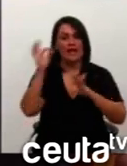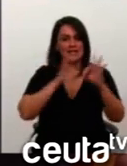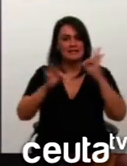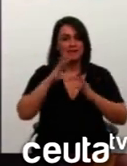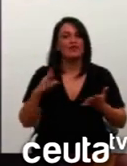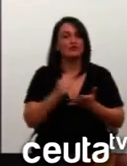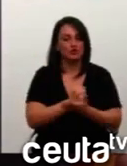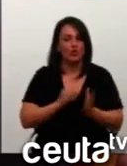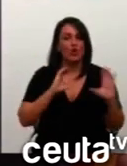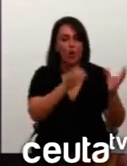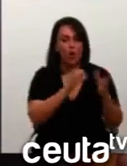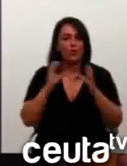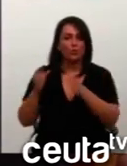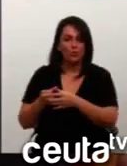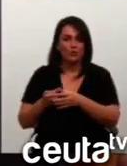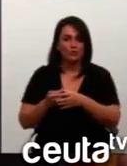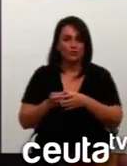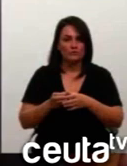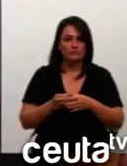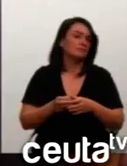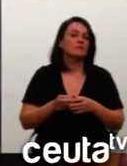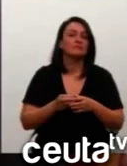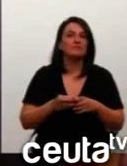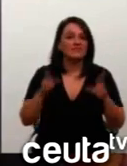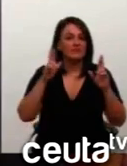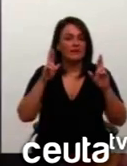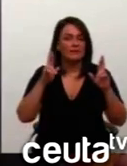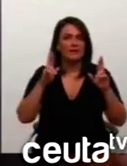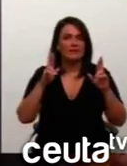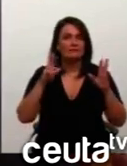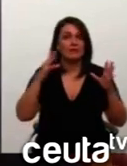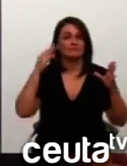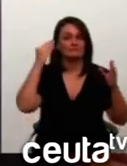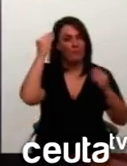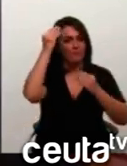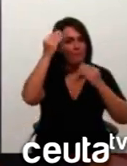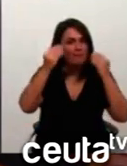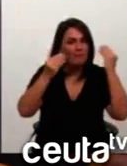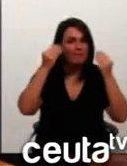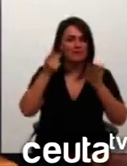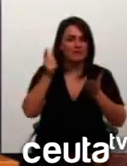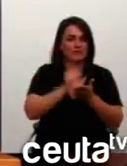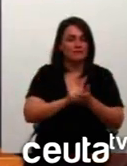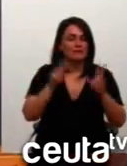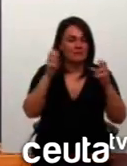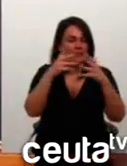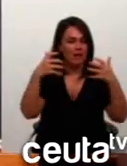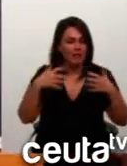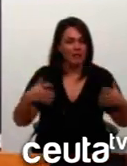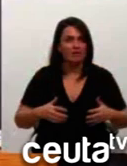grupos y esperamos contar por lo menos con la reconsideración que hagan cuando se estudien esas alegaciones. Muchas